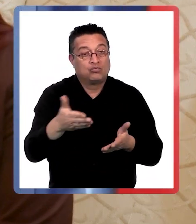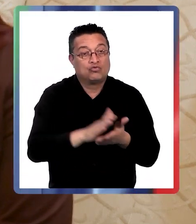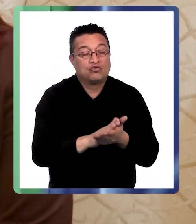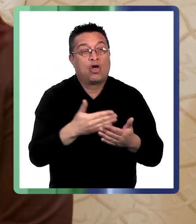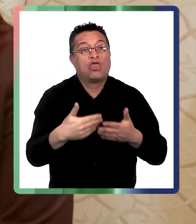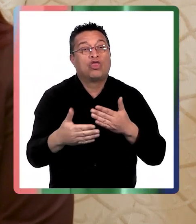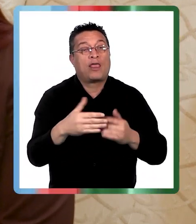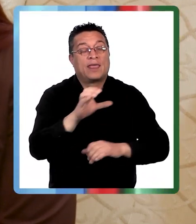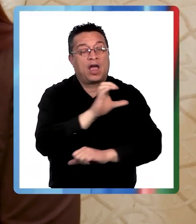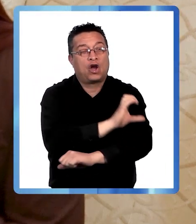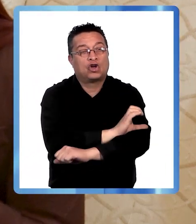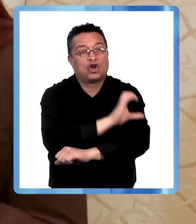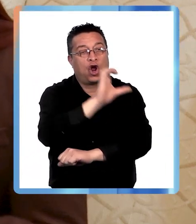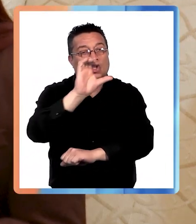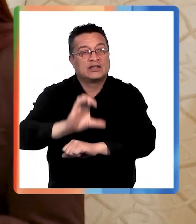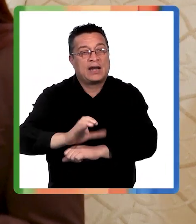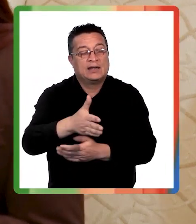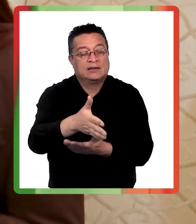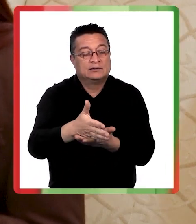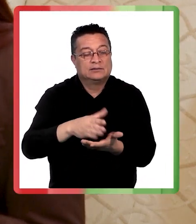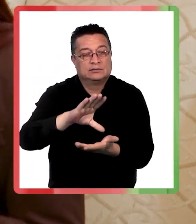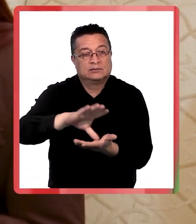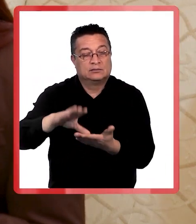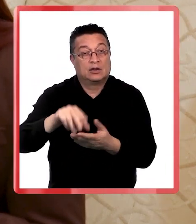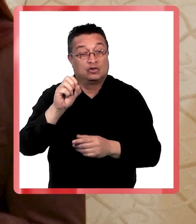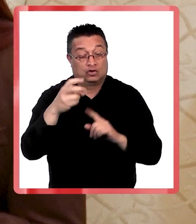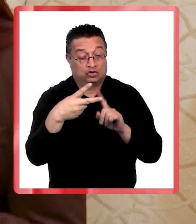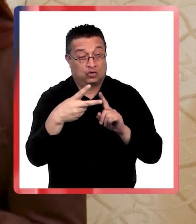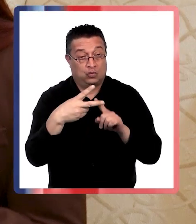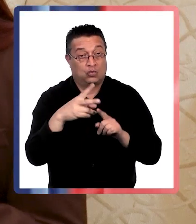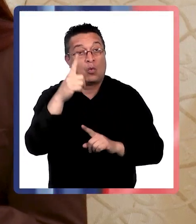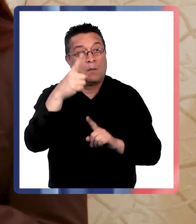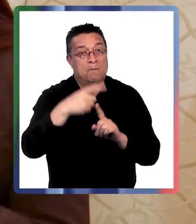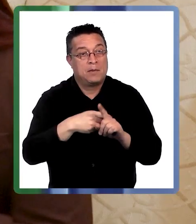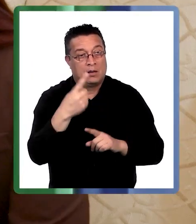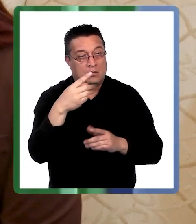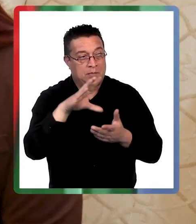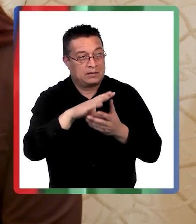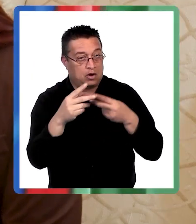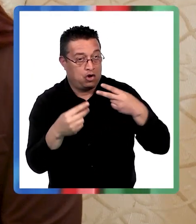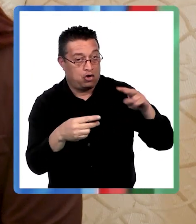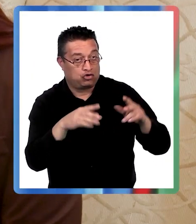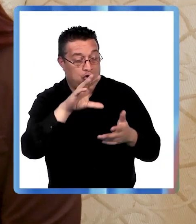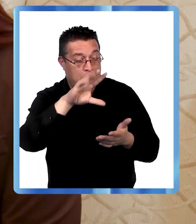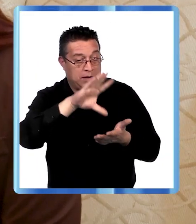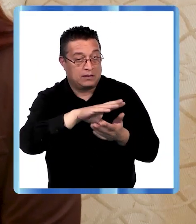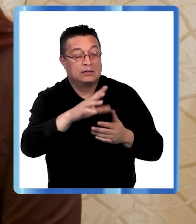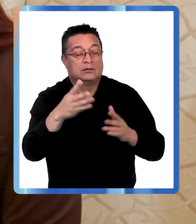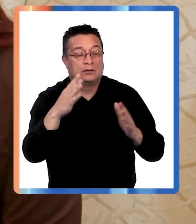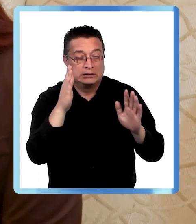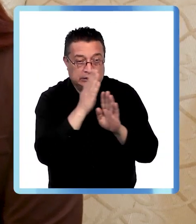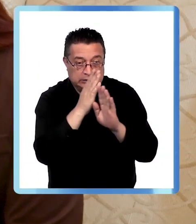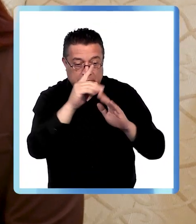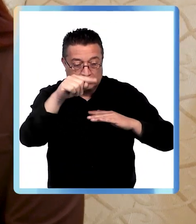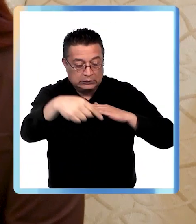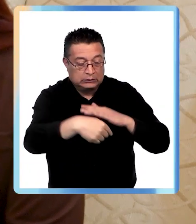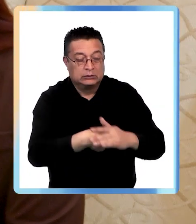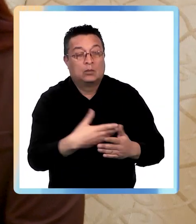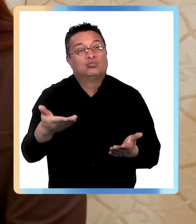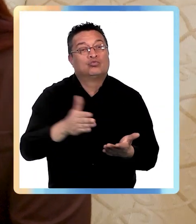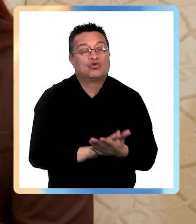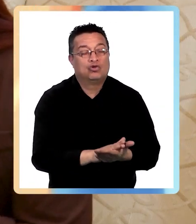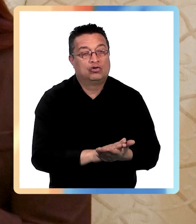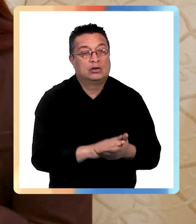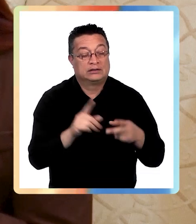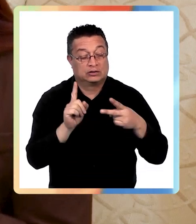en Colchane, en la frontera. Es el segundo caso del mes de un ciudadano extranjero que fallece intentando cruzar la